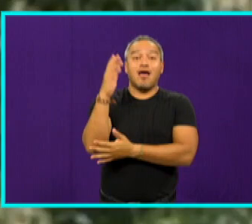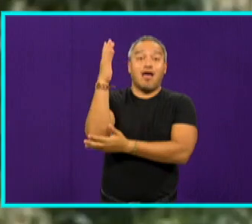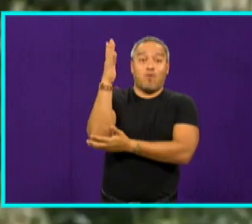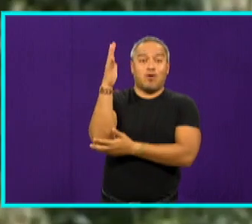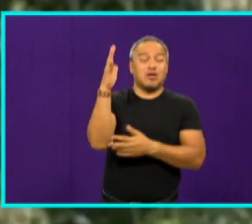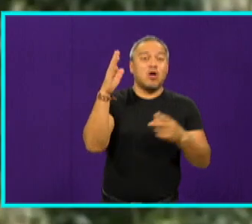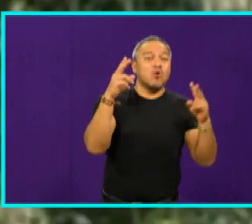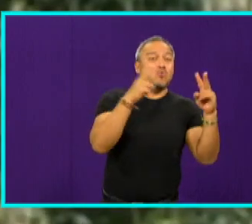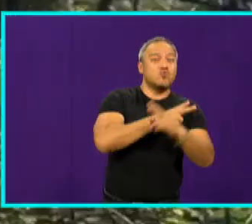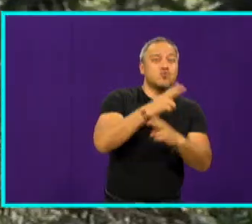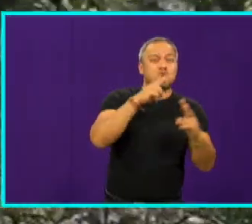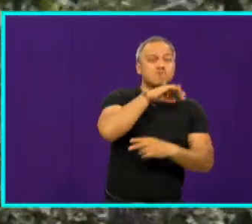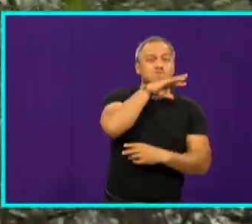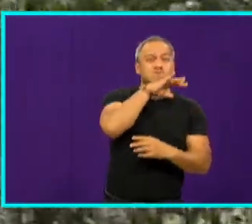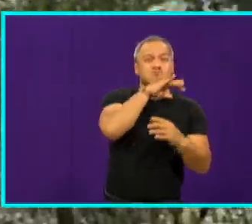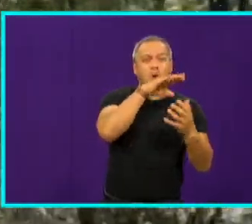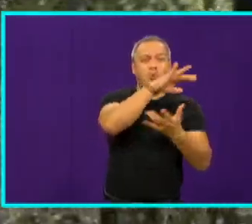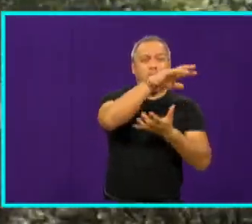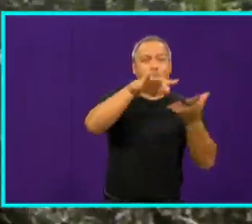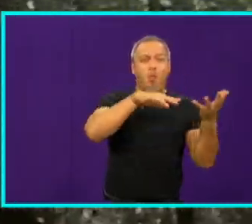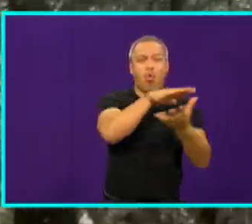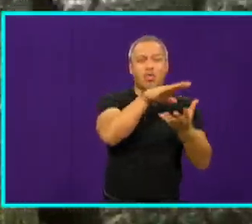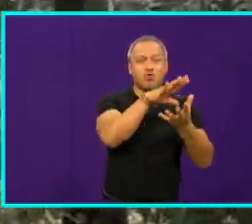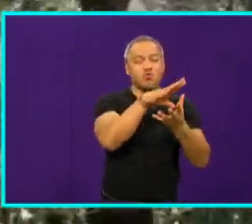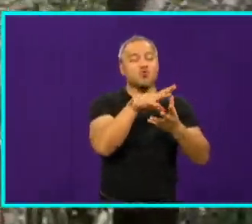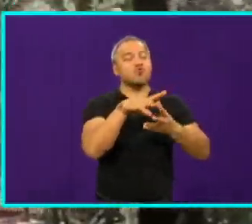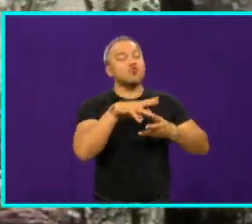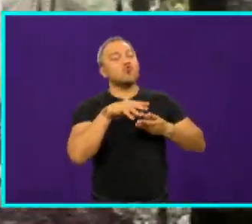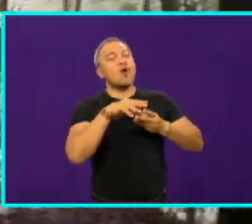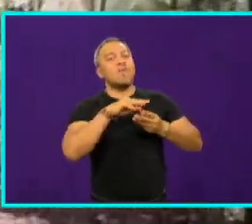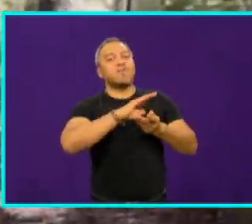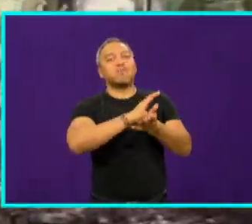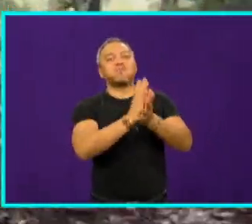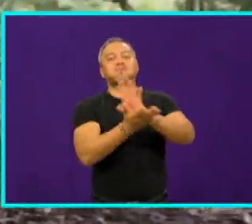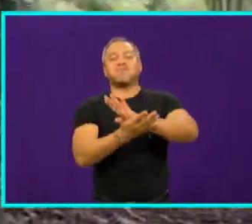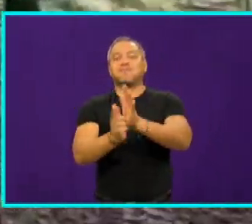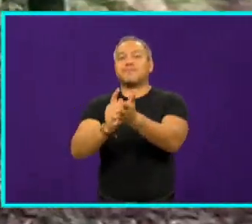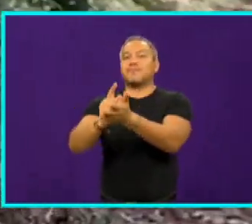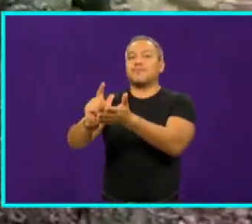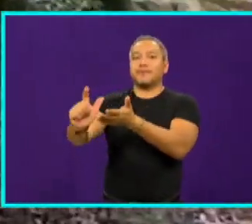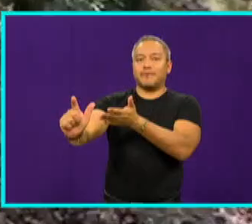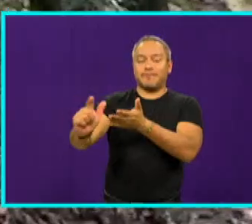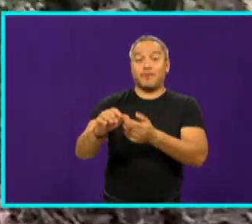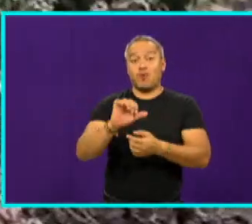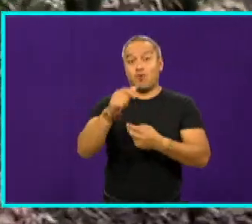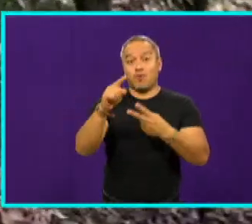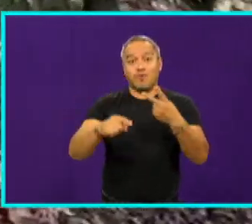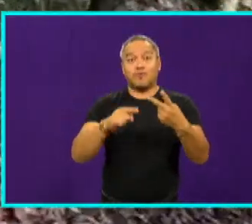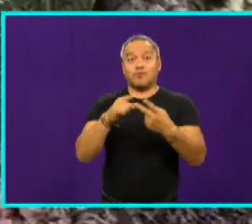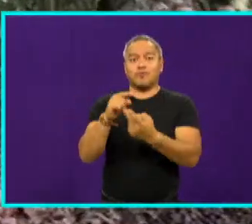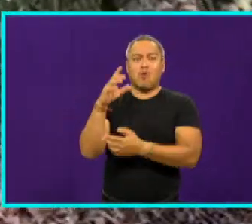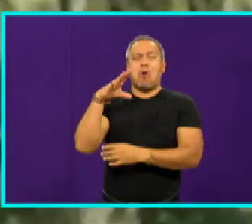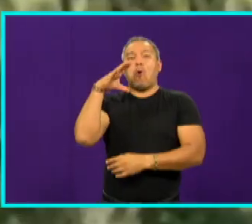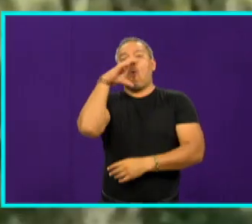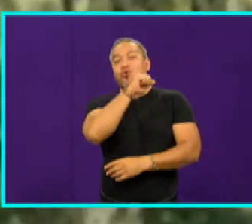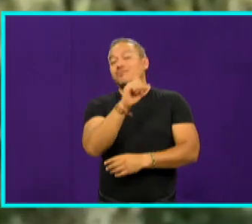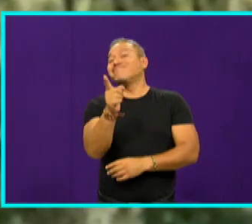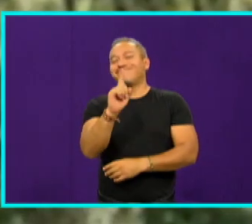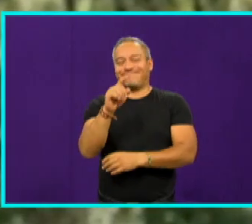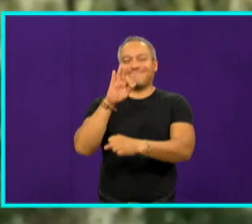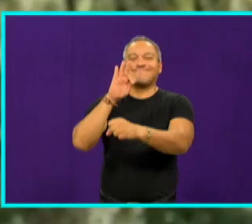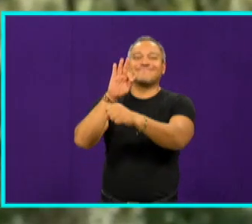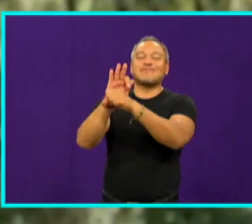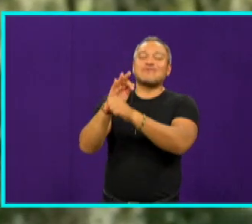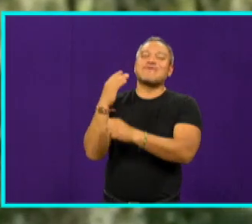aire, ya que ayuda a la contaminación, regulación del clima, recarga de acuíferos y refugio de